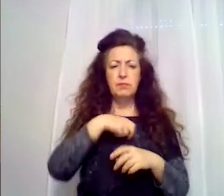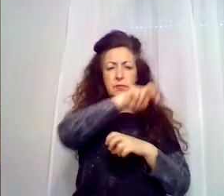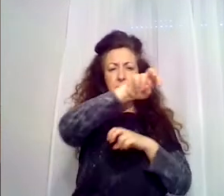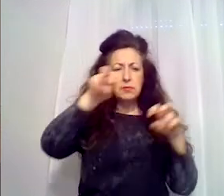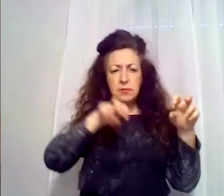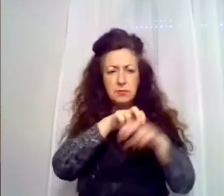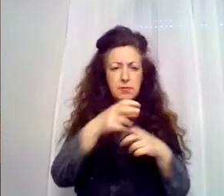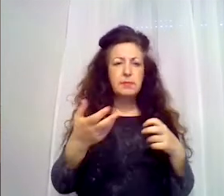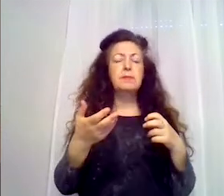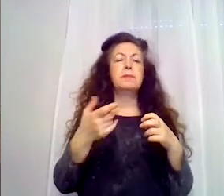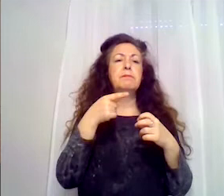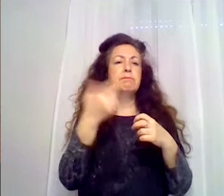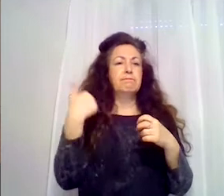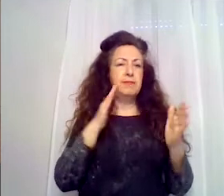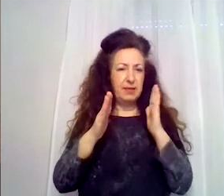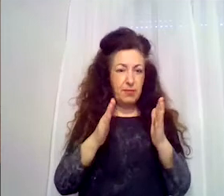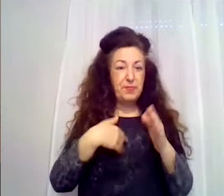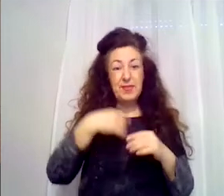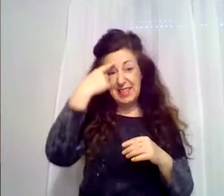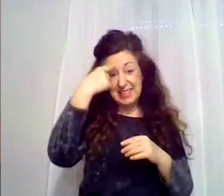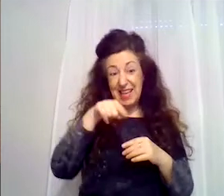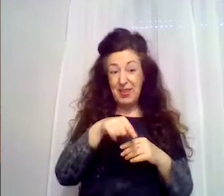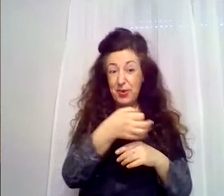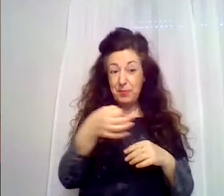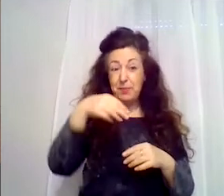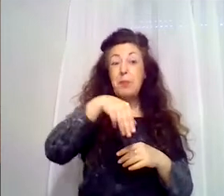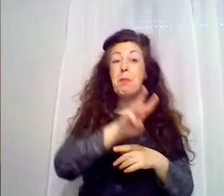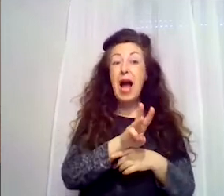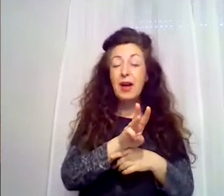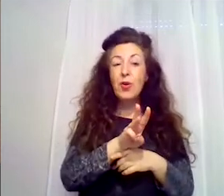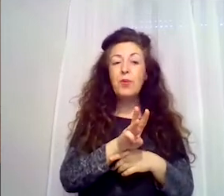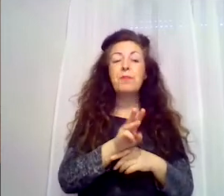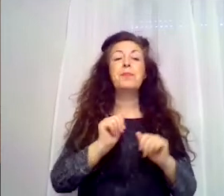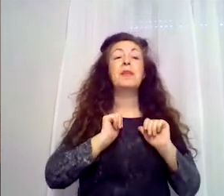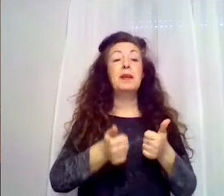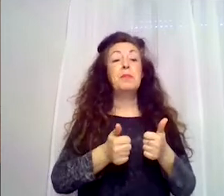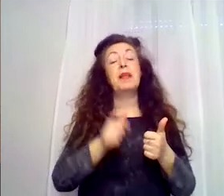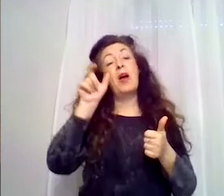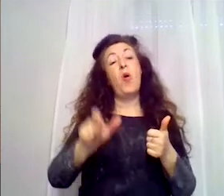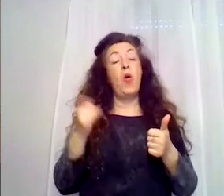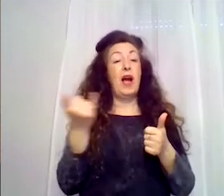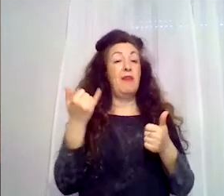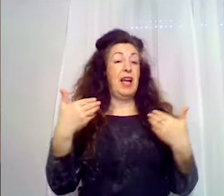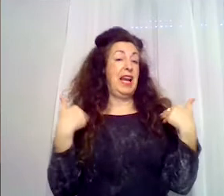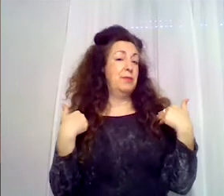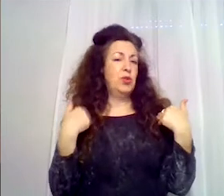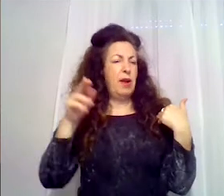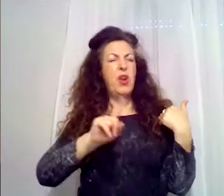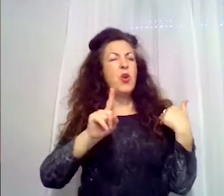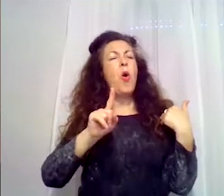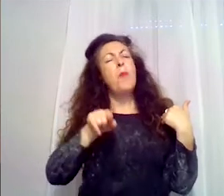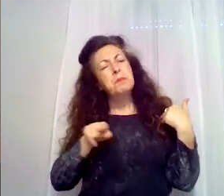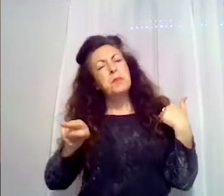tiras y aflojas con el gobierno español, pues precisamente por esa guerra de cartas cruzadas, cartas cifradas,